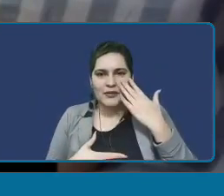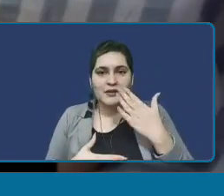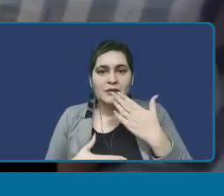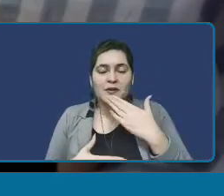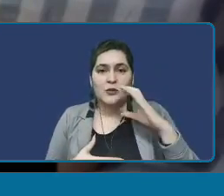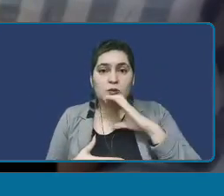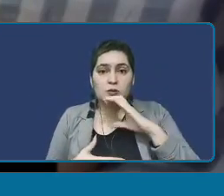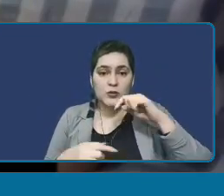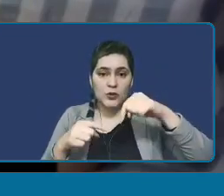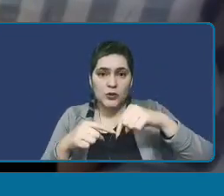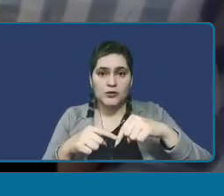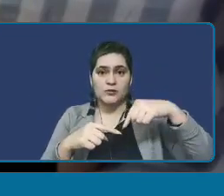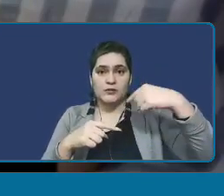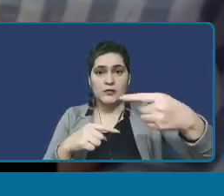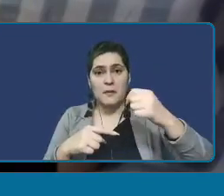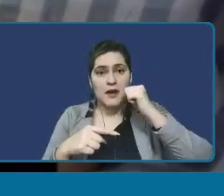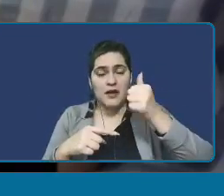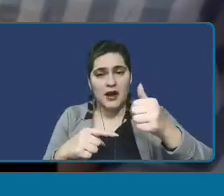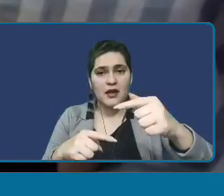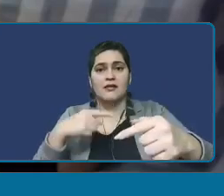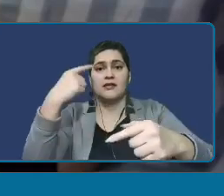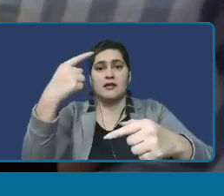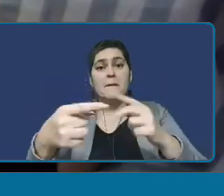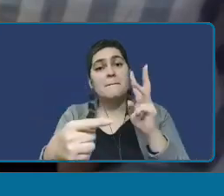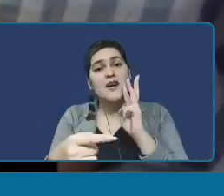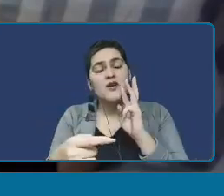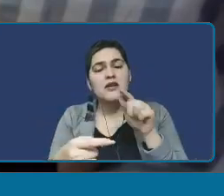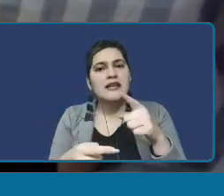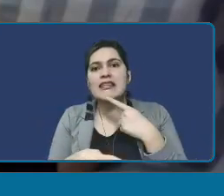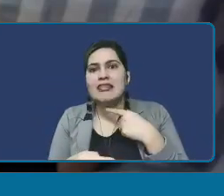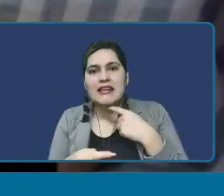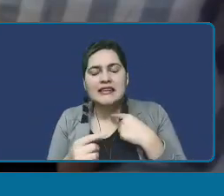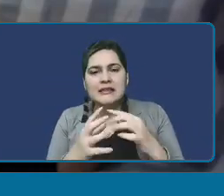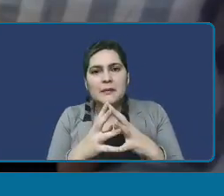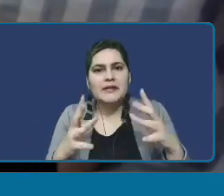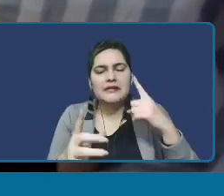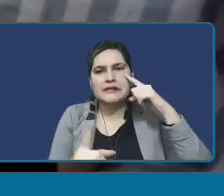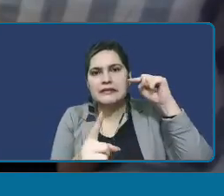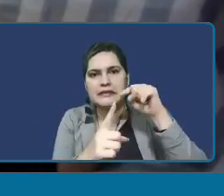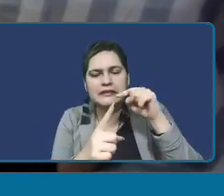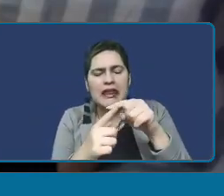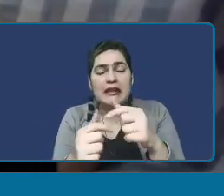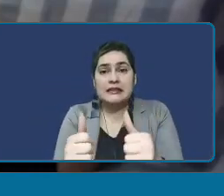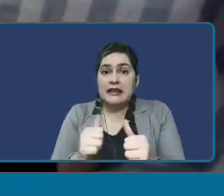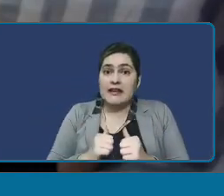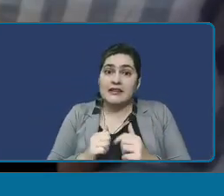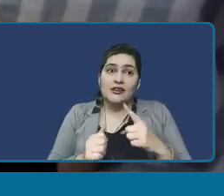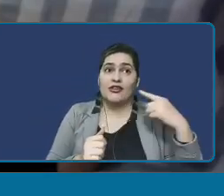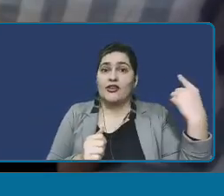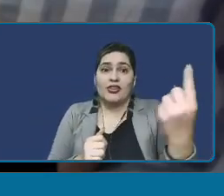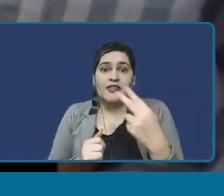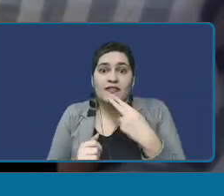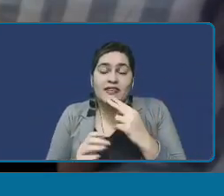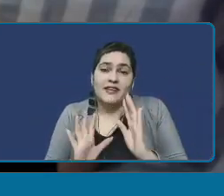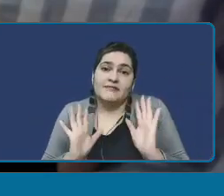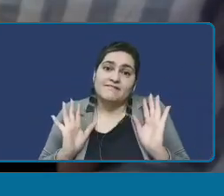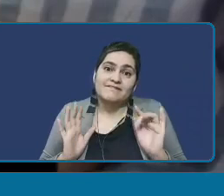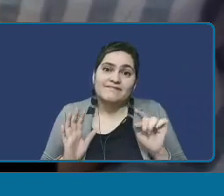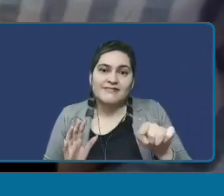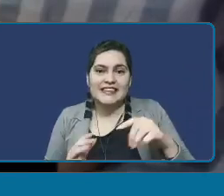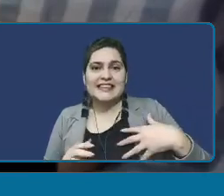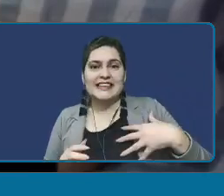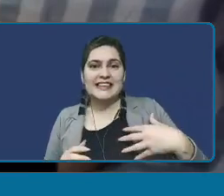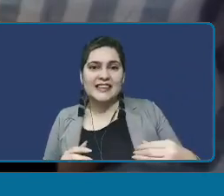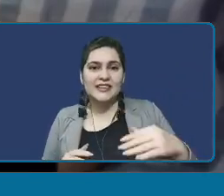pasado mañana genera mucho interés. Es un tema muy desafiante que nos ha tocado vivirlo a muchas familias, ¿cierto? Con nuestros hijos, hijas,